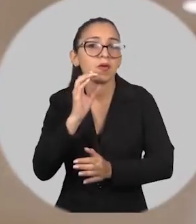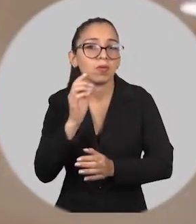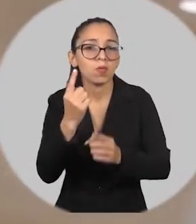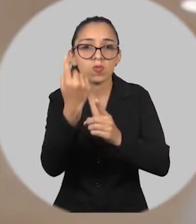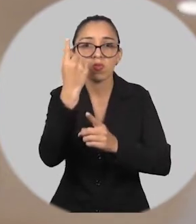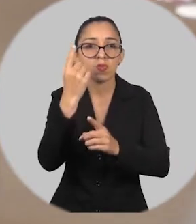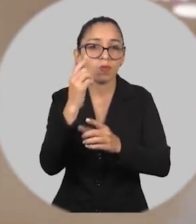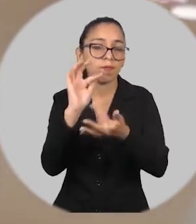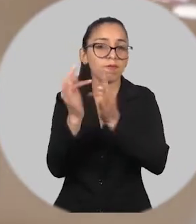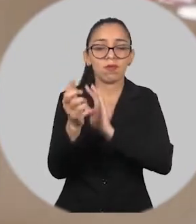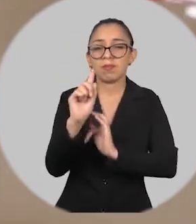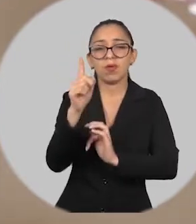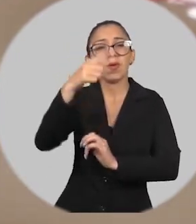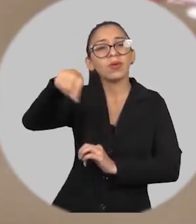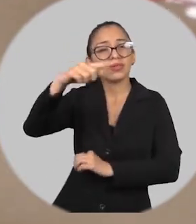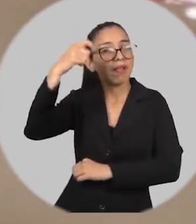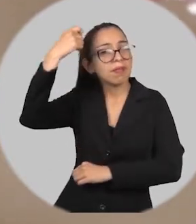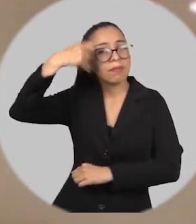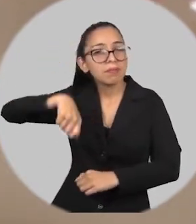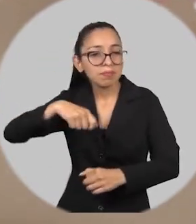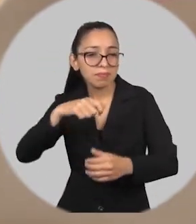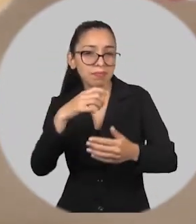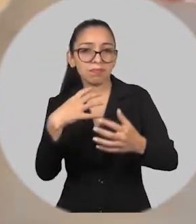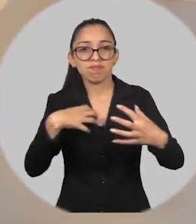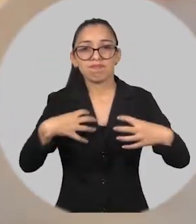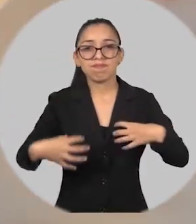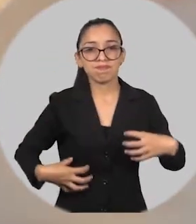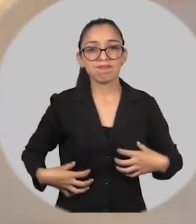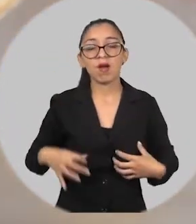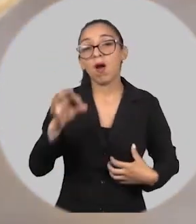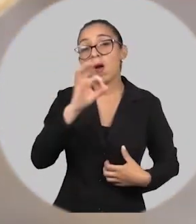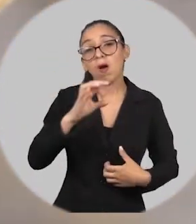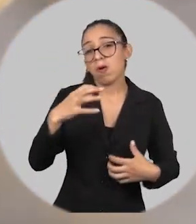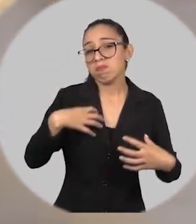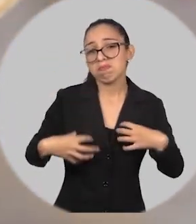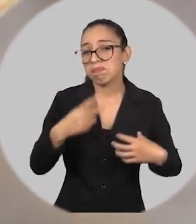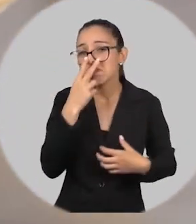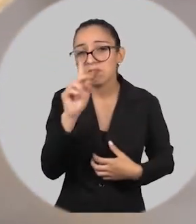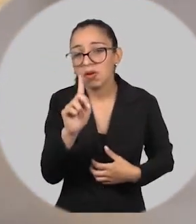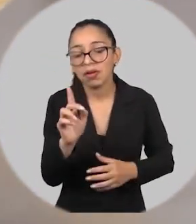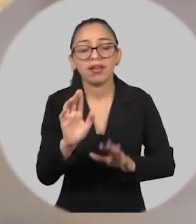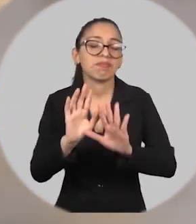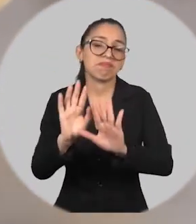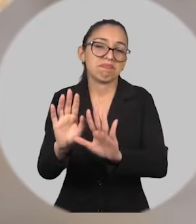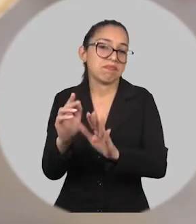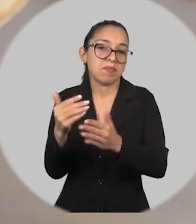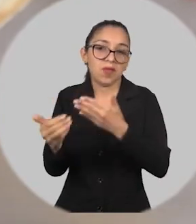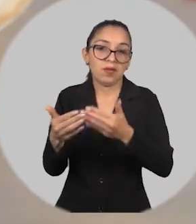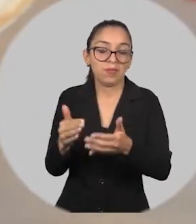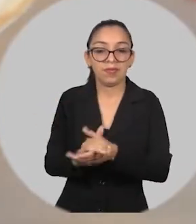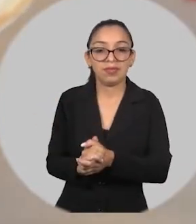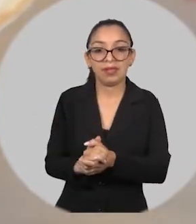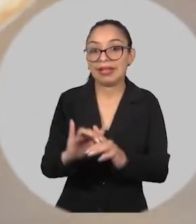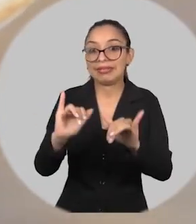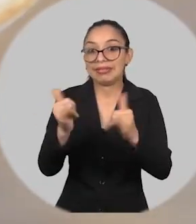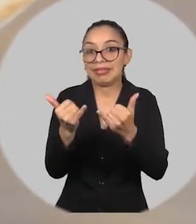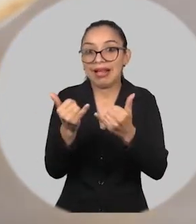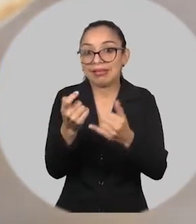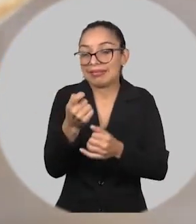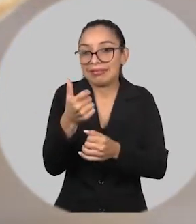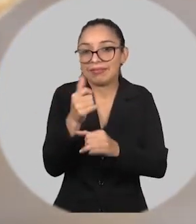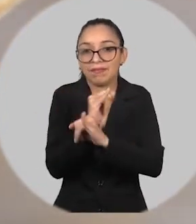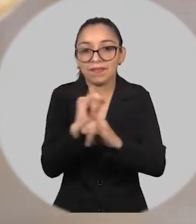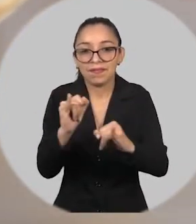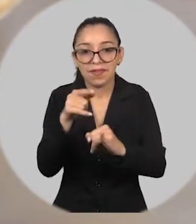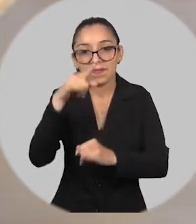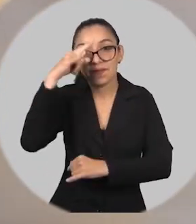imaginación, si quieren dejarla así nomás también, no hay ningún problema. Y ya está casi lista nuestra vaquita. Y les muestro un ratito